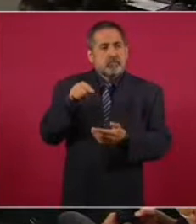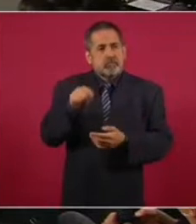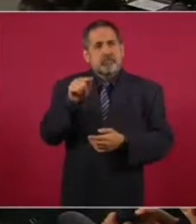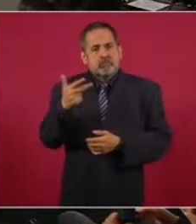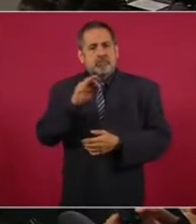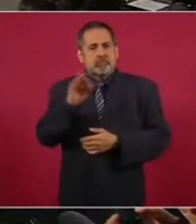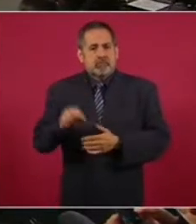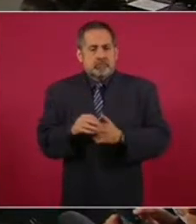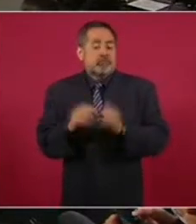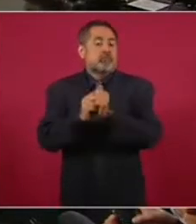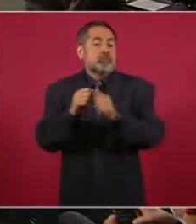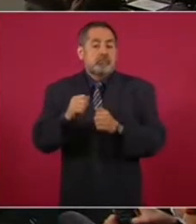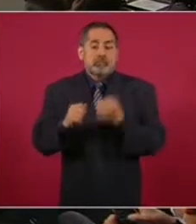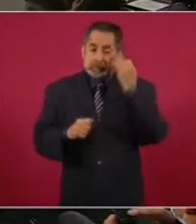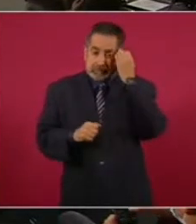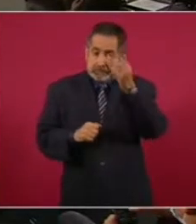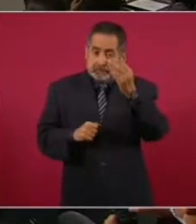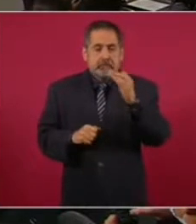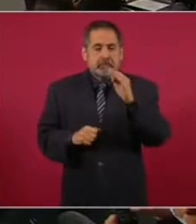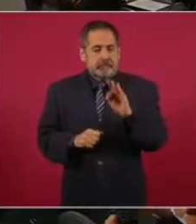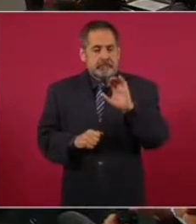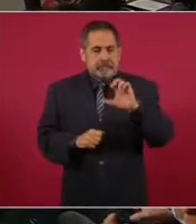192.8% con Calderón.